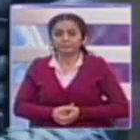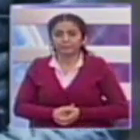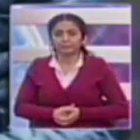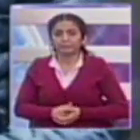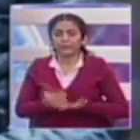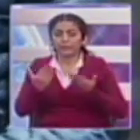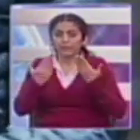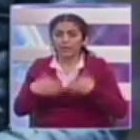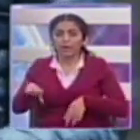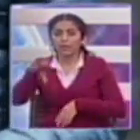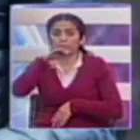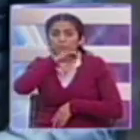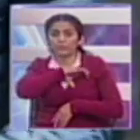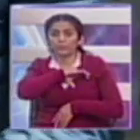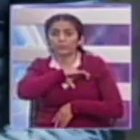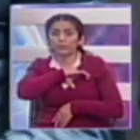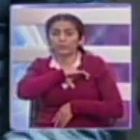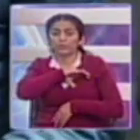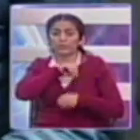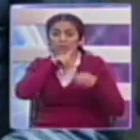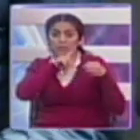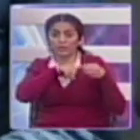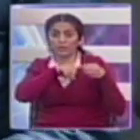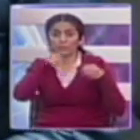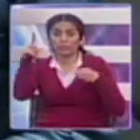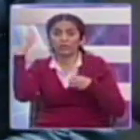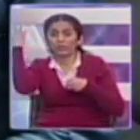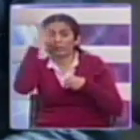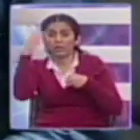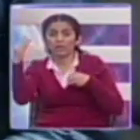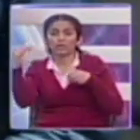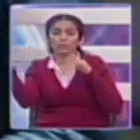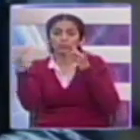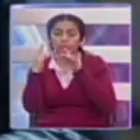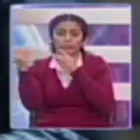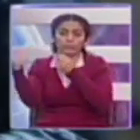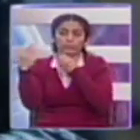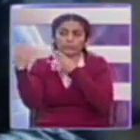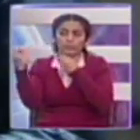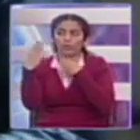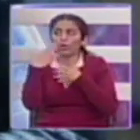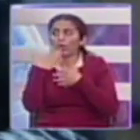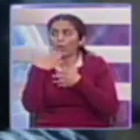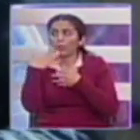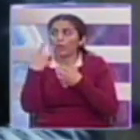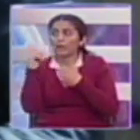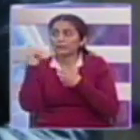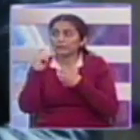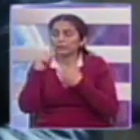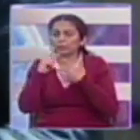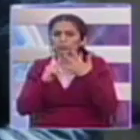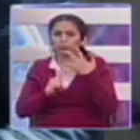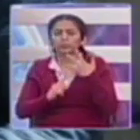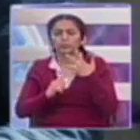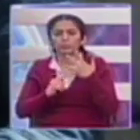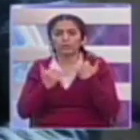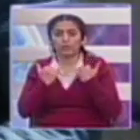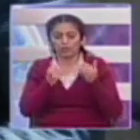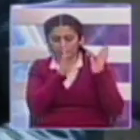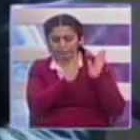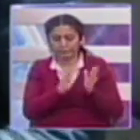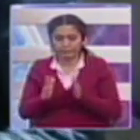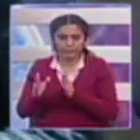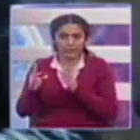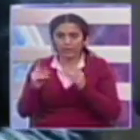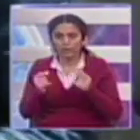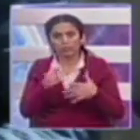Se contactaron con el municipio de Quito por toda esa activación que sucedió meses atrás a raíz del terremoto en Manabí. Así es que nosotros con gusto lo